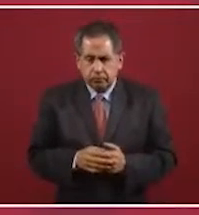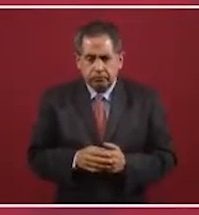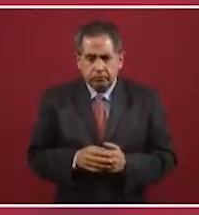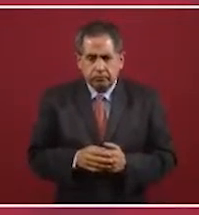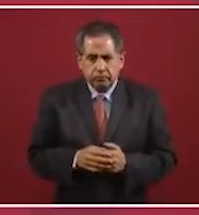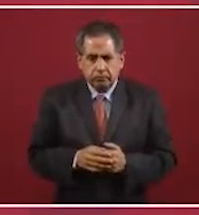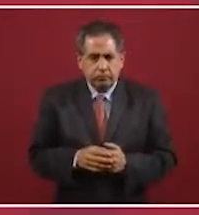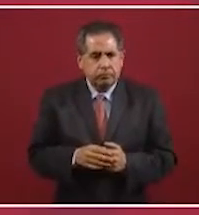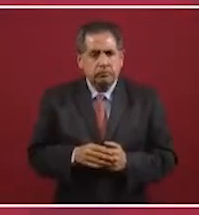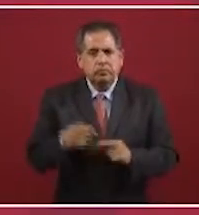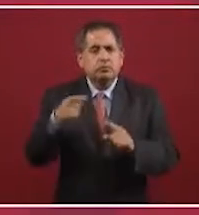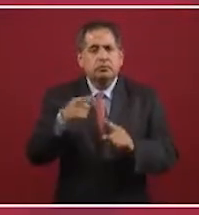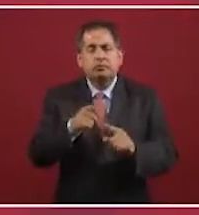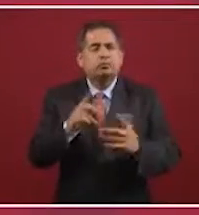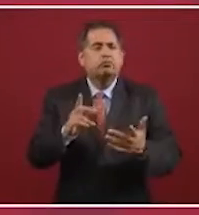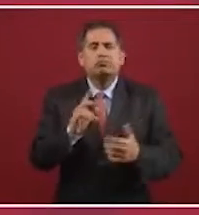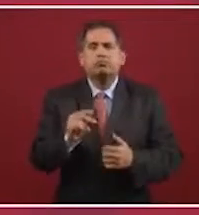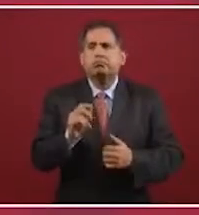tipo